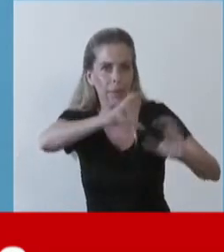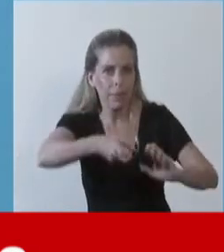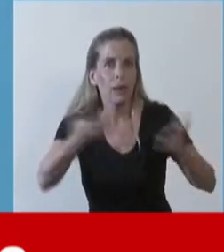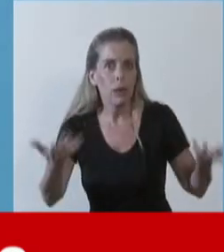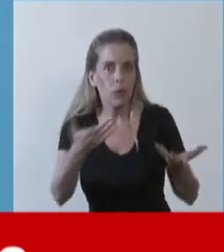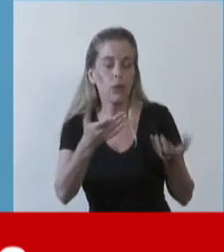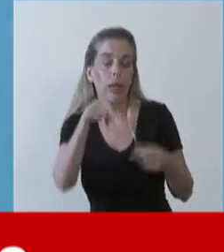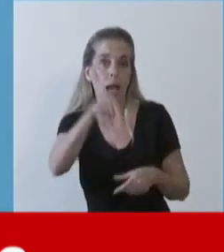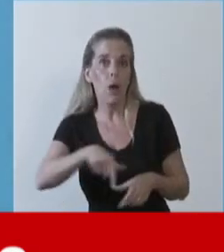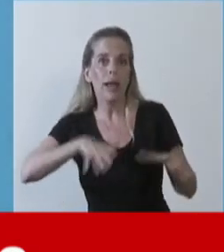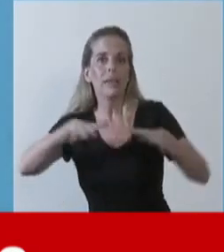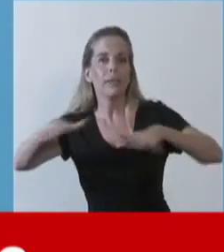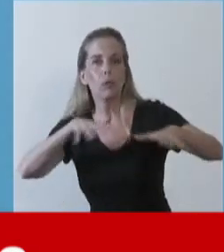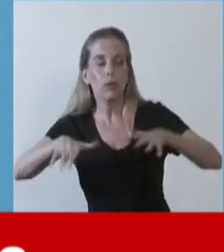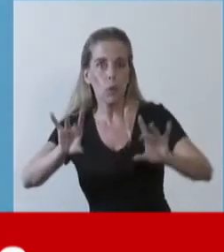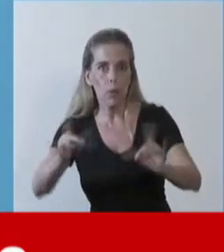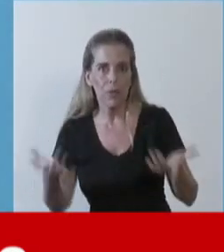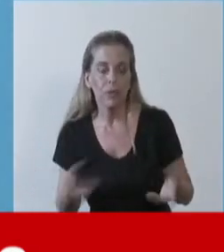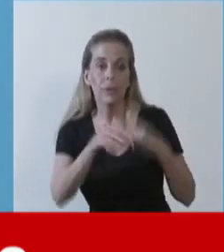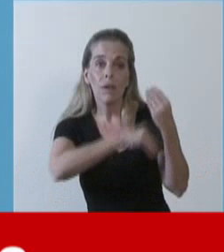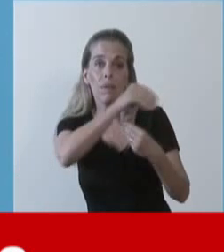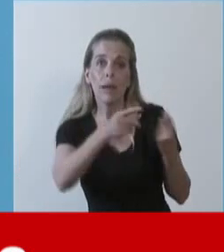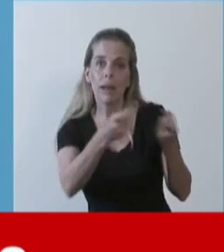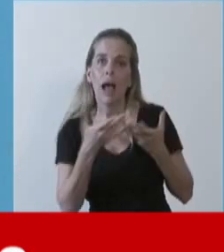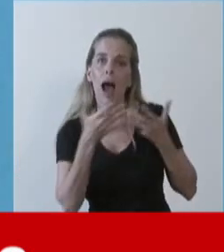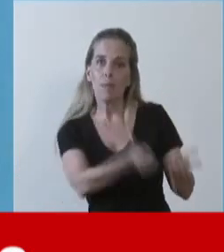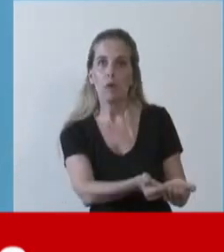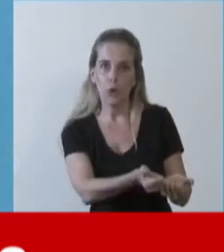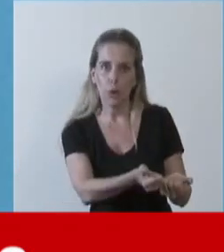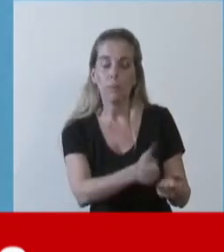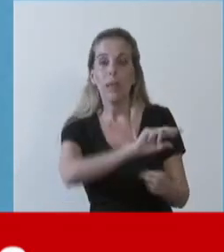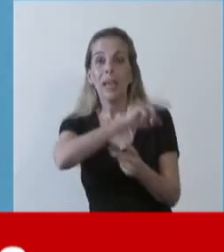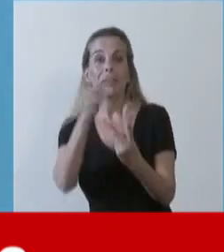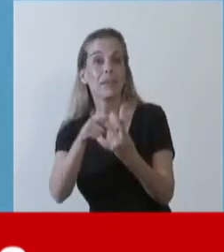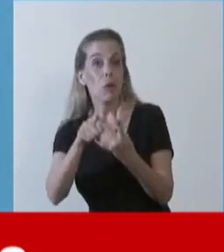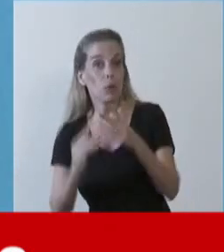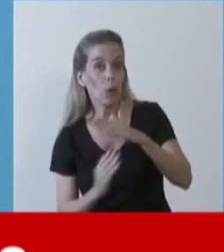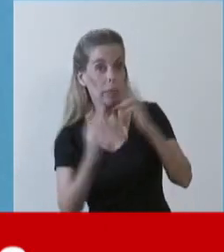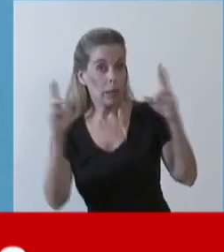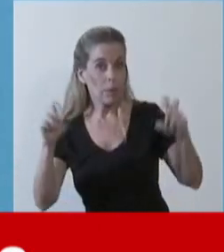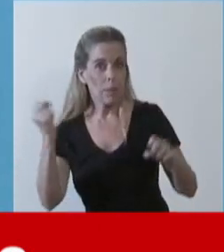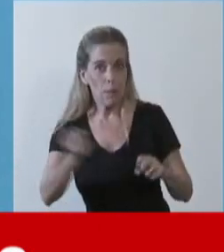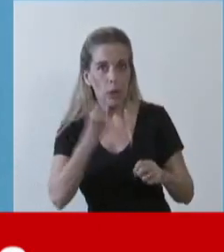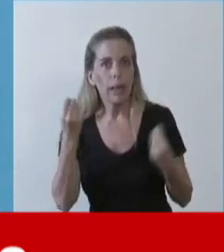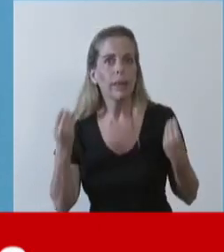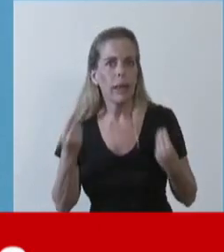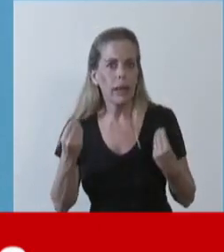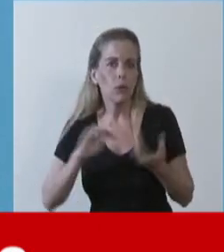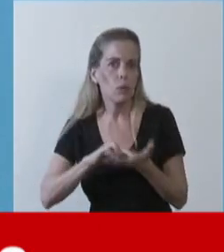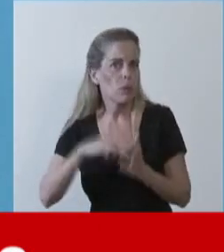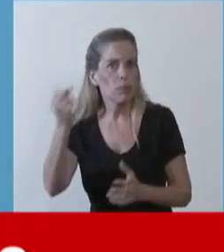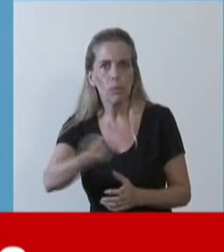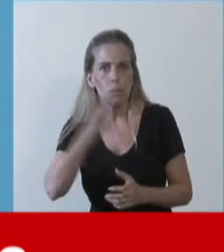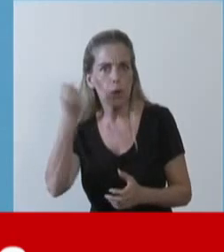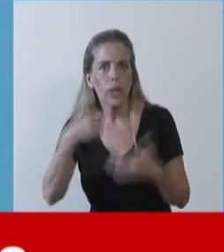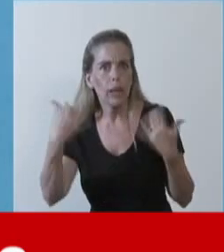y de aislamiento social son las más complicadas. Y en segundo lugar, partimos de la base de que hay un problema serio